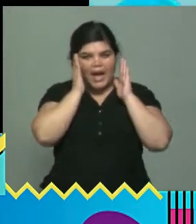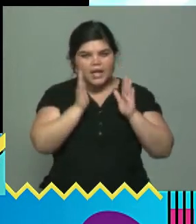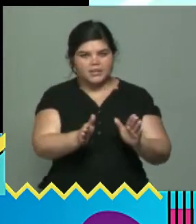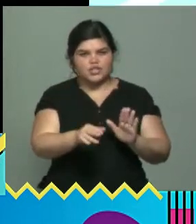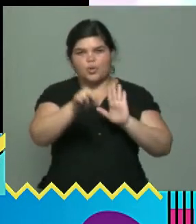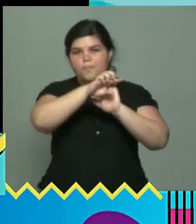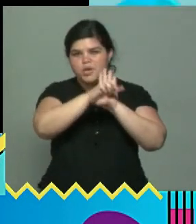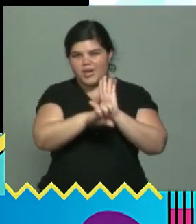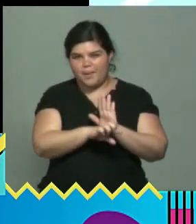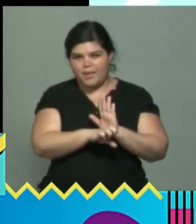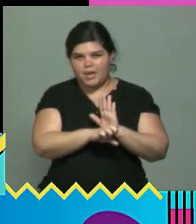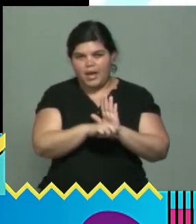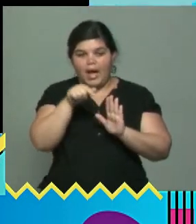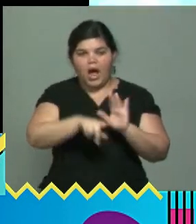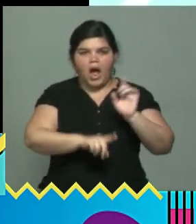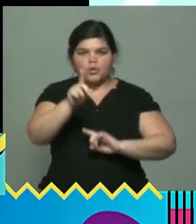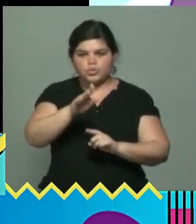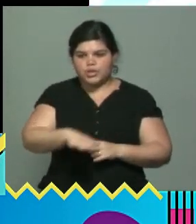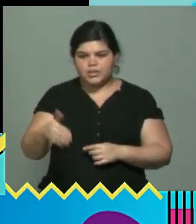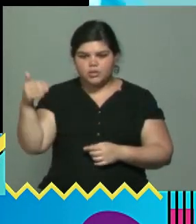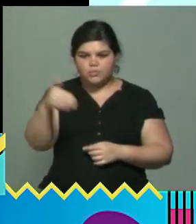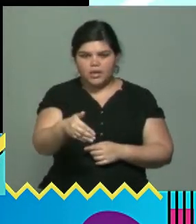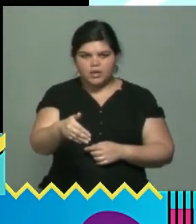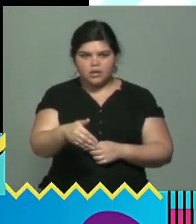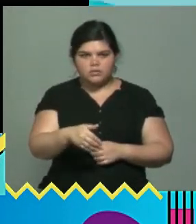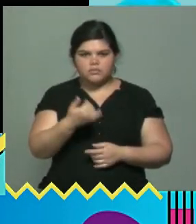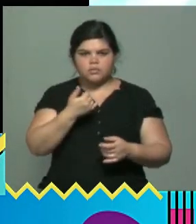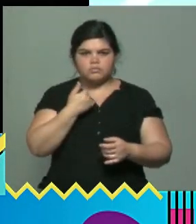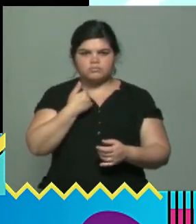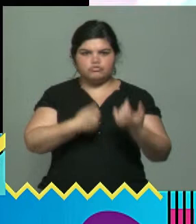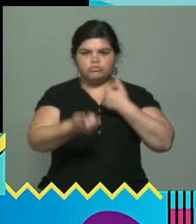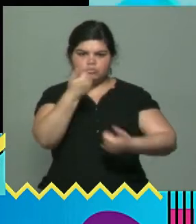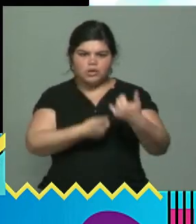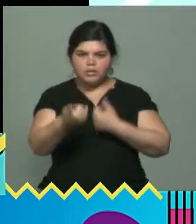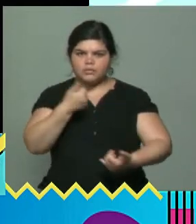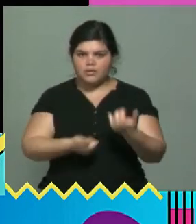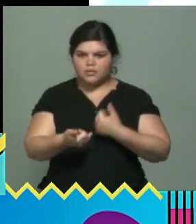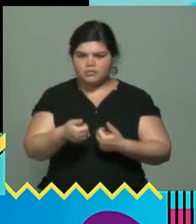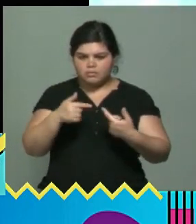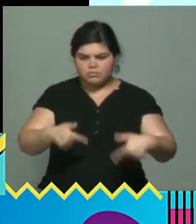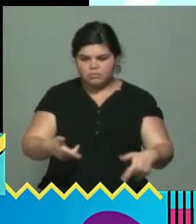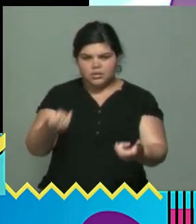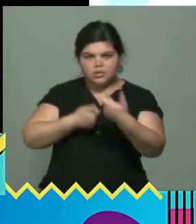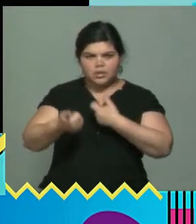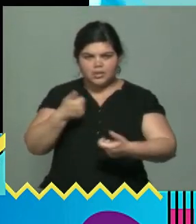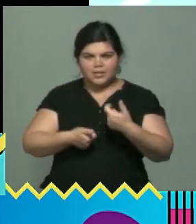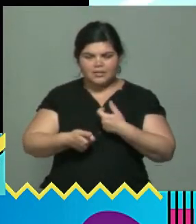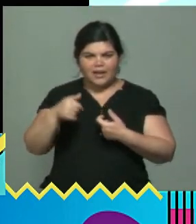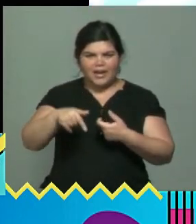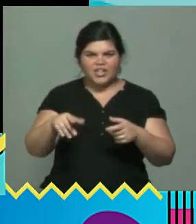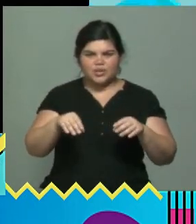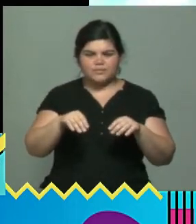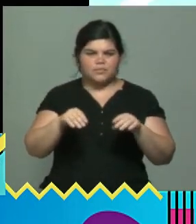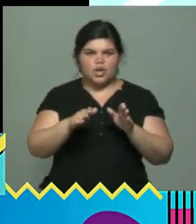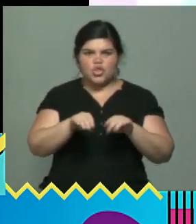programa, en donde han llegado niños con relatos y del 100% de los niños que llegaron con relato, el 99% eran situaciones diagnosticadas